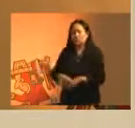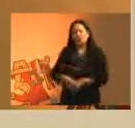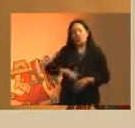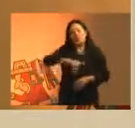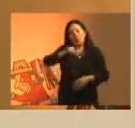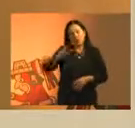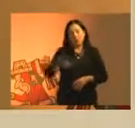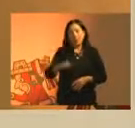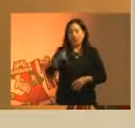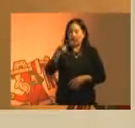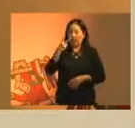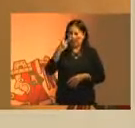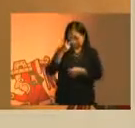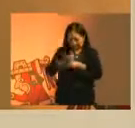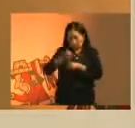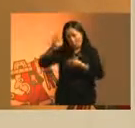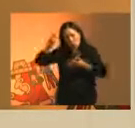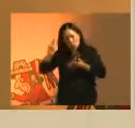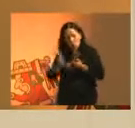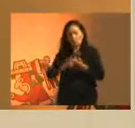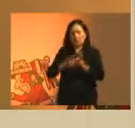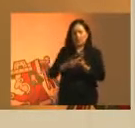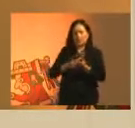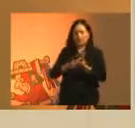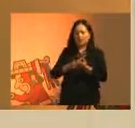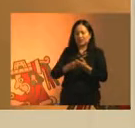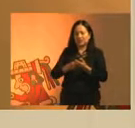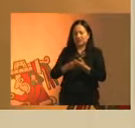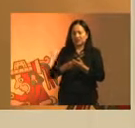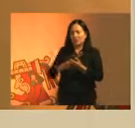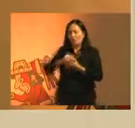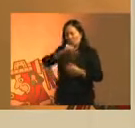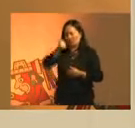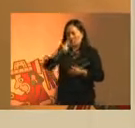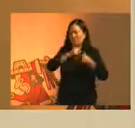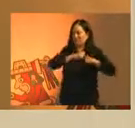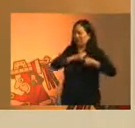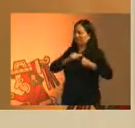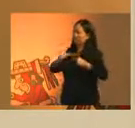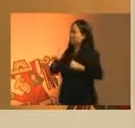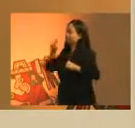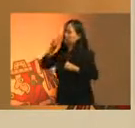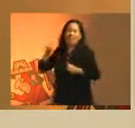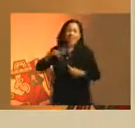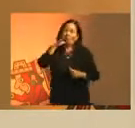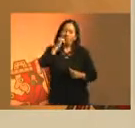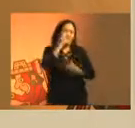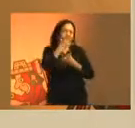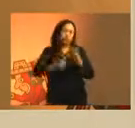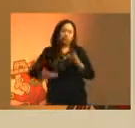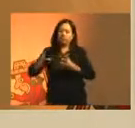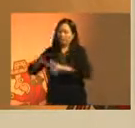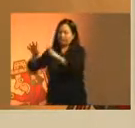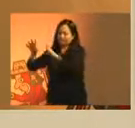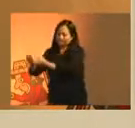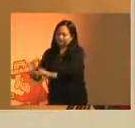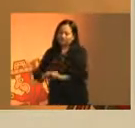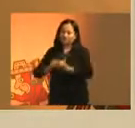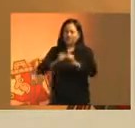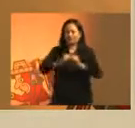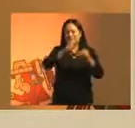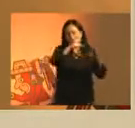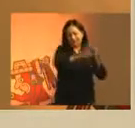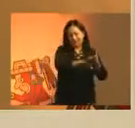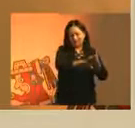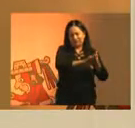puedo huir mientras mientras mi gente sufren las consecuencias y fue arrestado pero para entonces primo tenía amigos